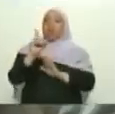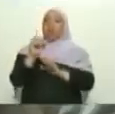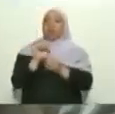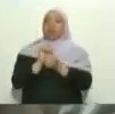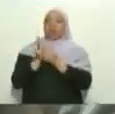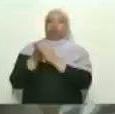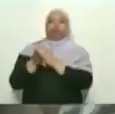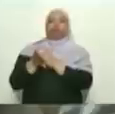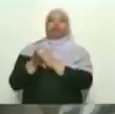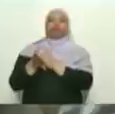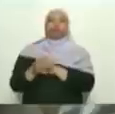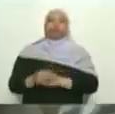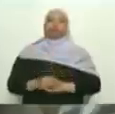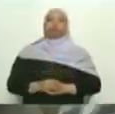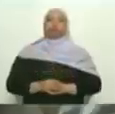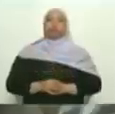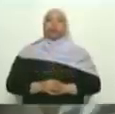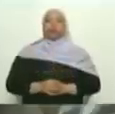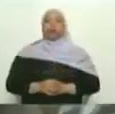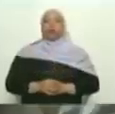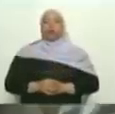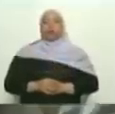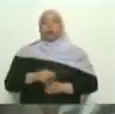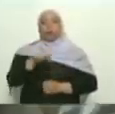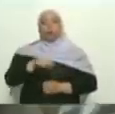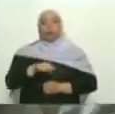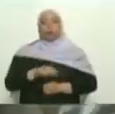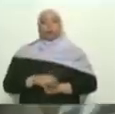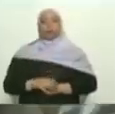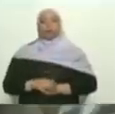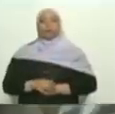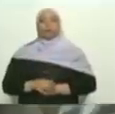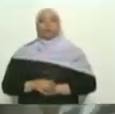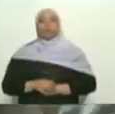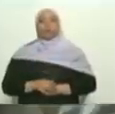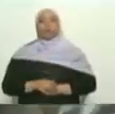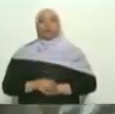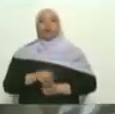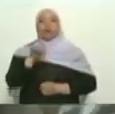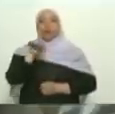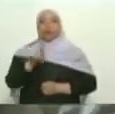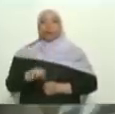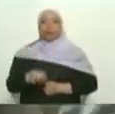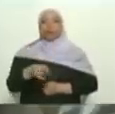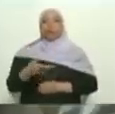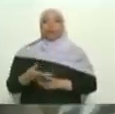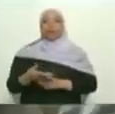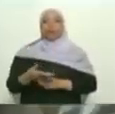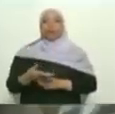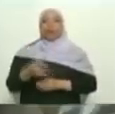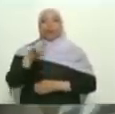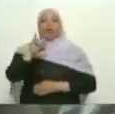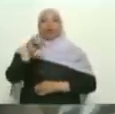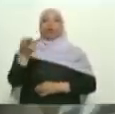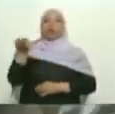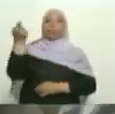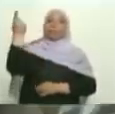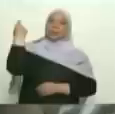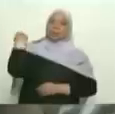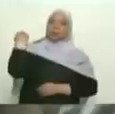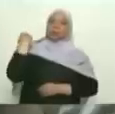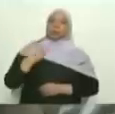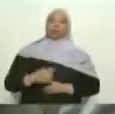COVID-19. El día de hoy, tal como lo hicimos también el lunes pasado,